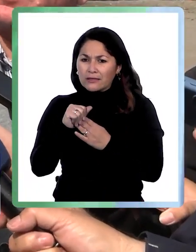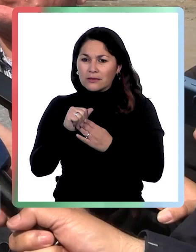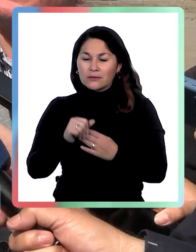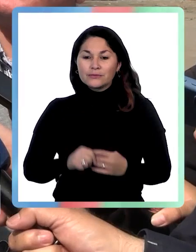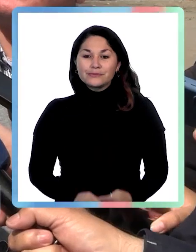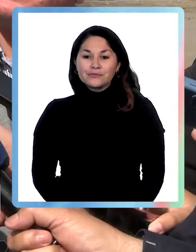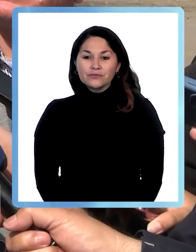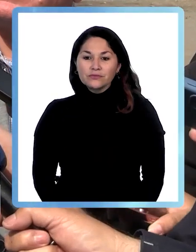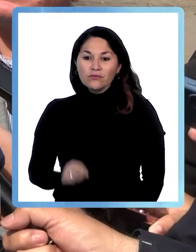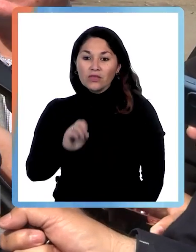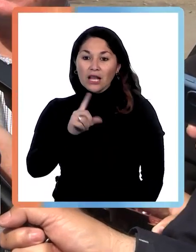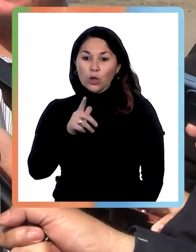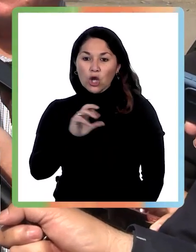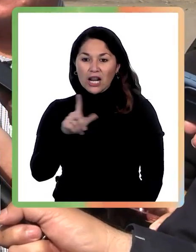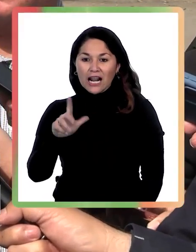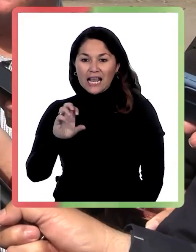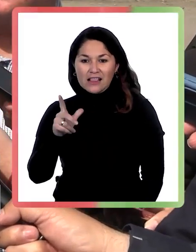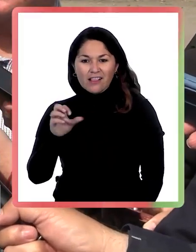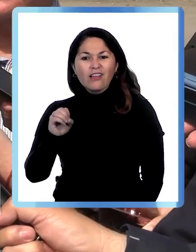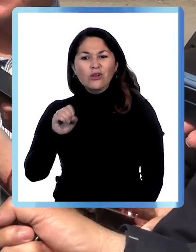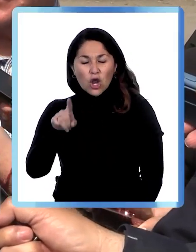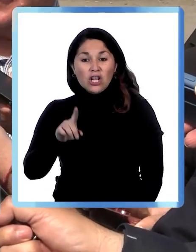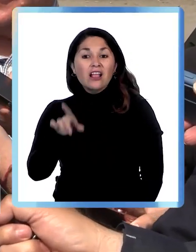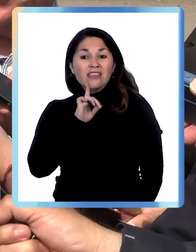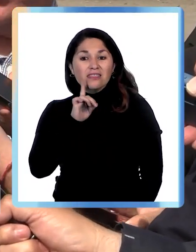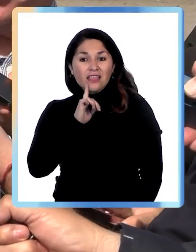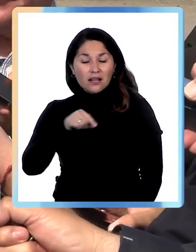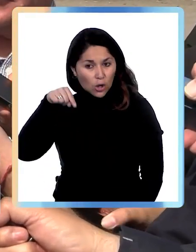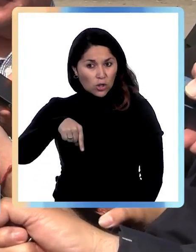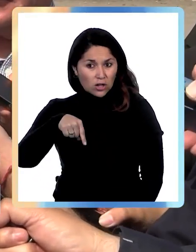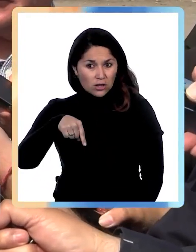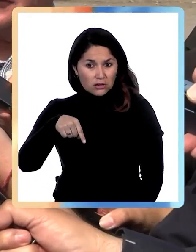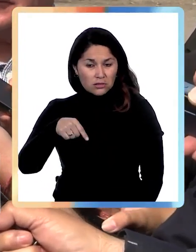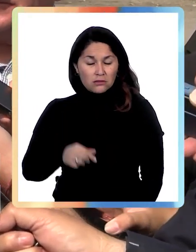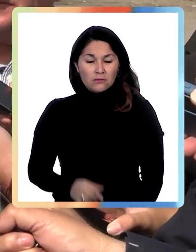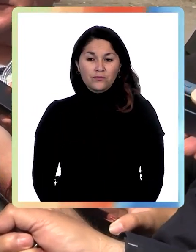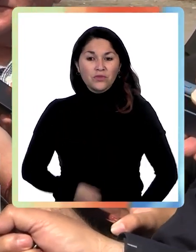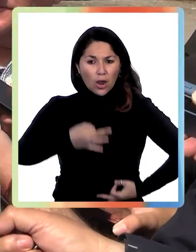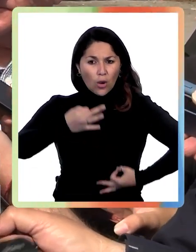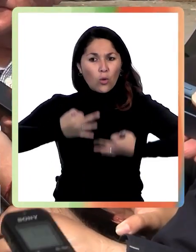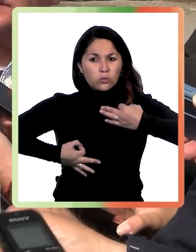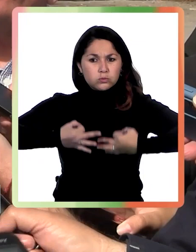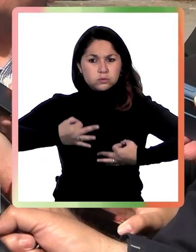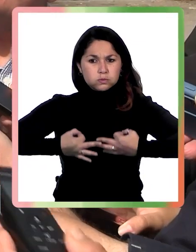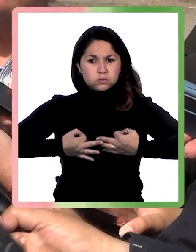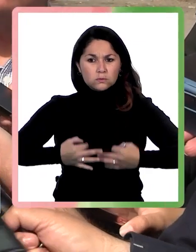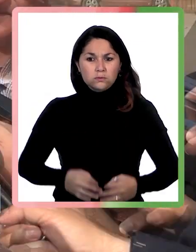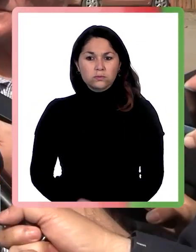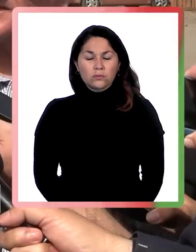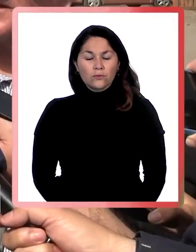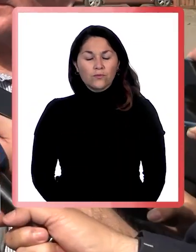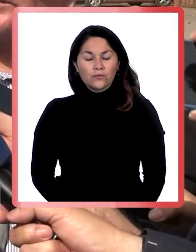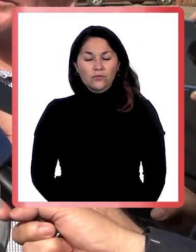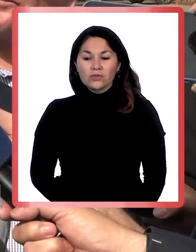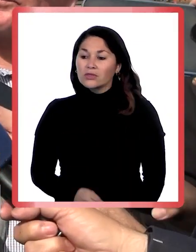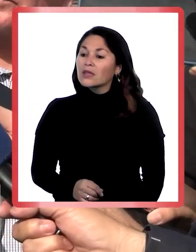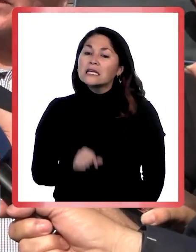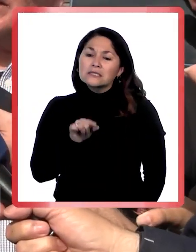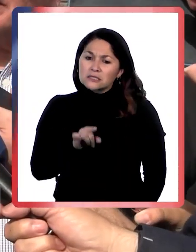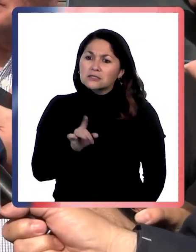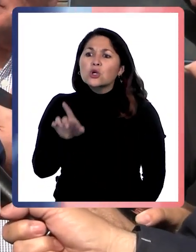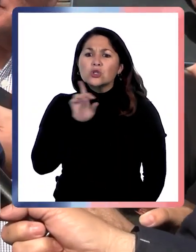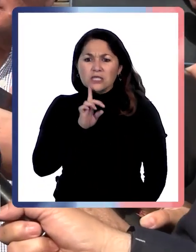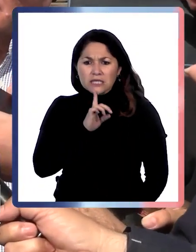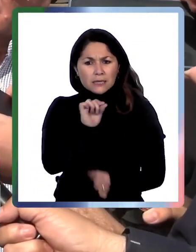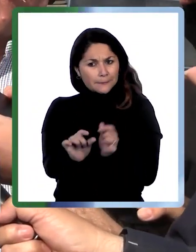eh dentro de los gallegos y que está siendo juzgado el día de hoy en nuestro en nuestros tribunales Bueno si tenemos